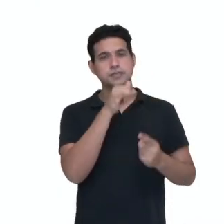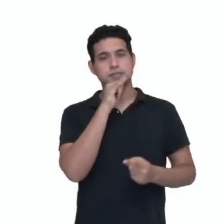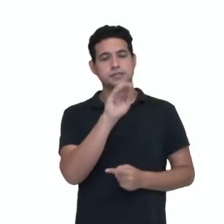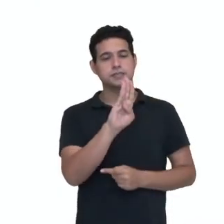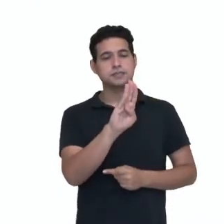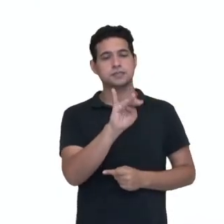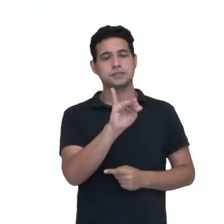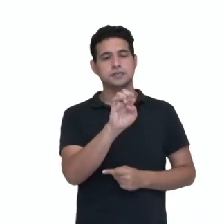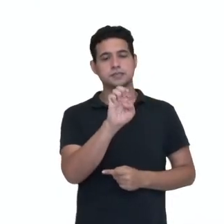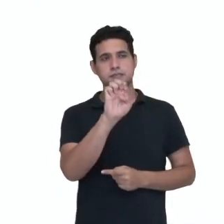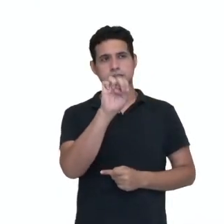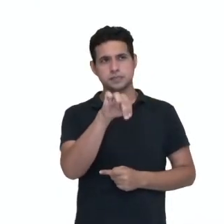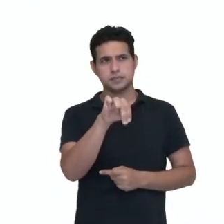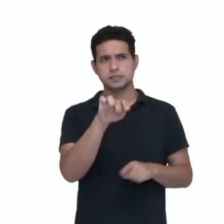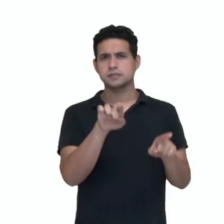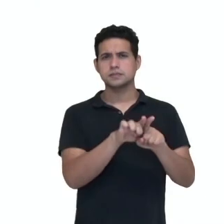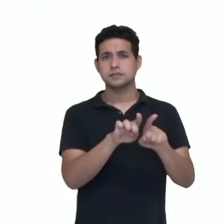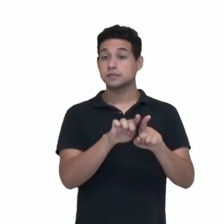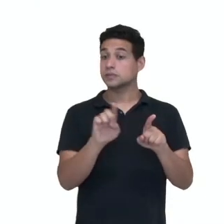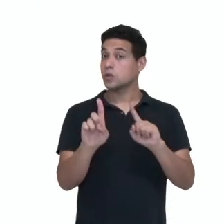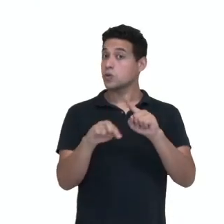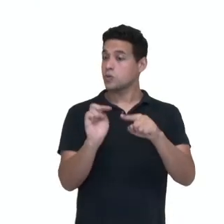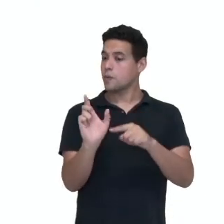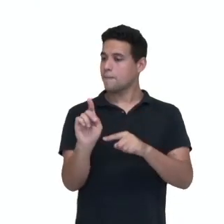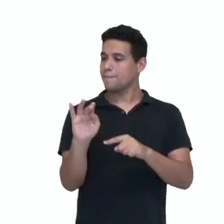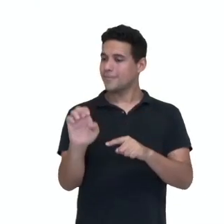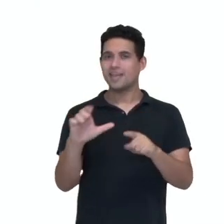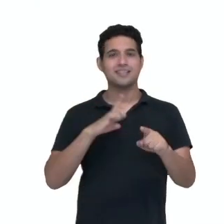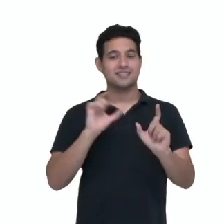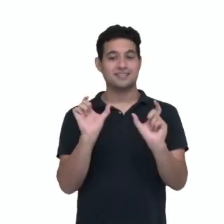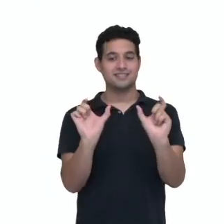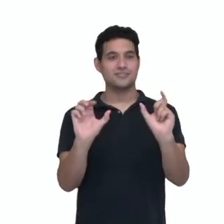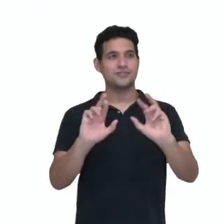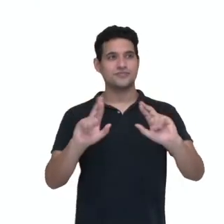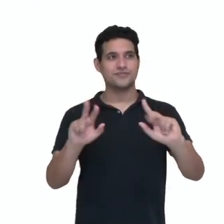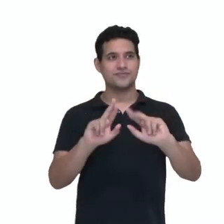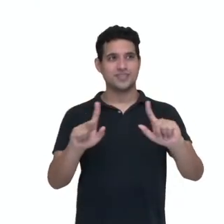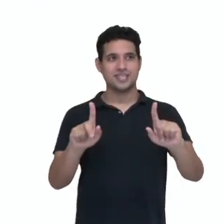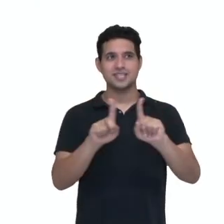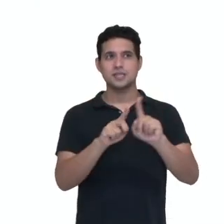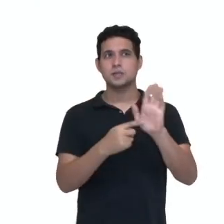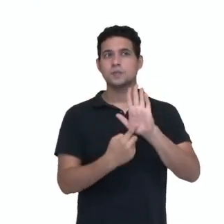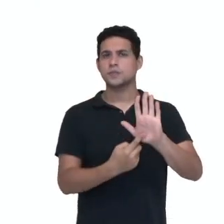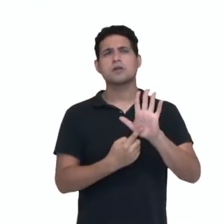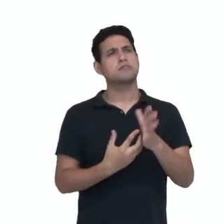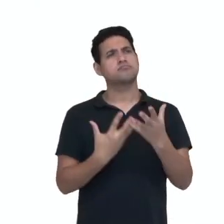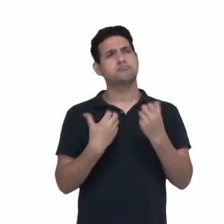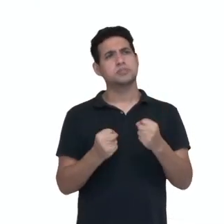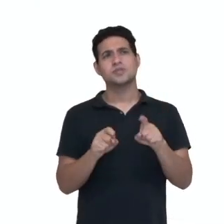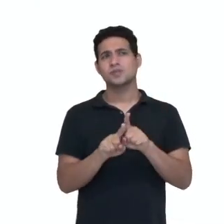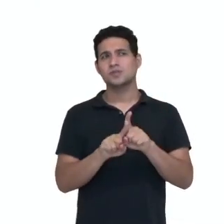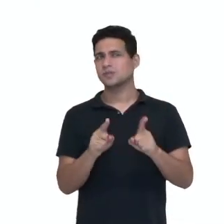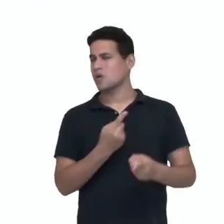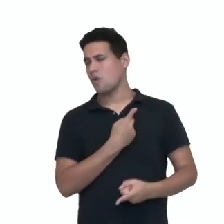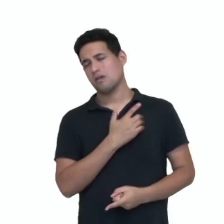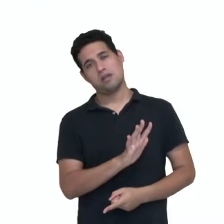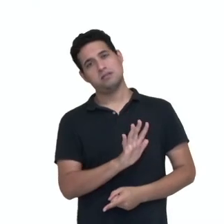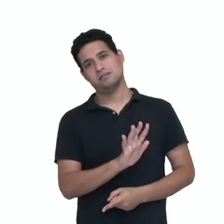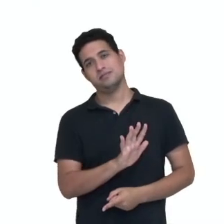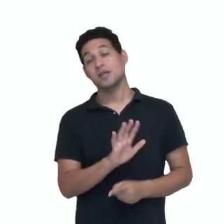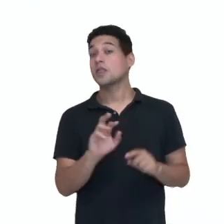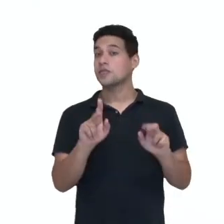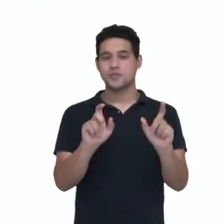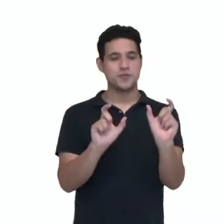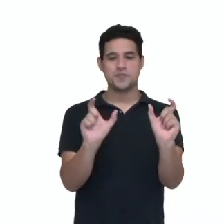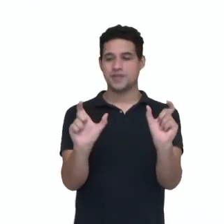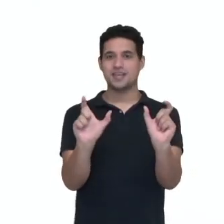se muestra compasivo, bien se muestra intolerante ante la situación, ¿eh? Bien,